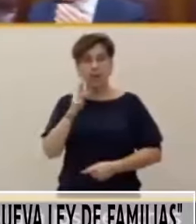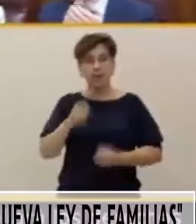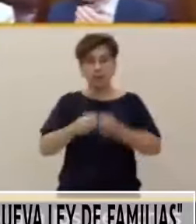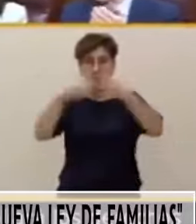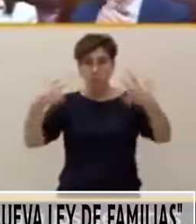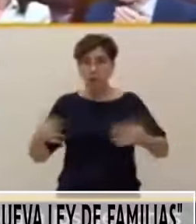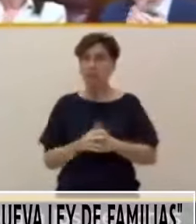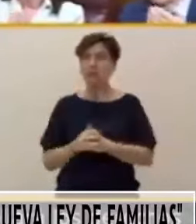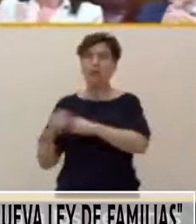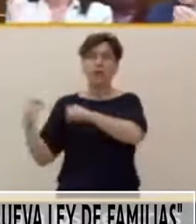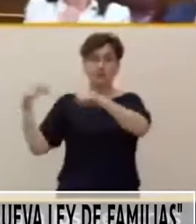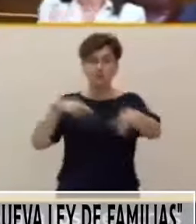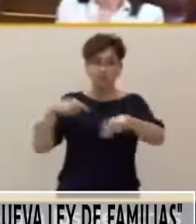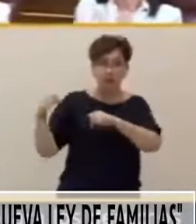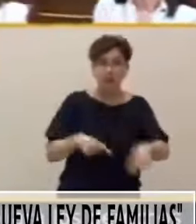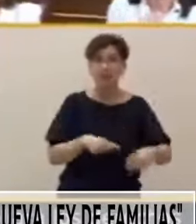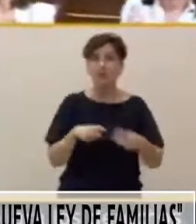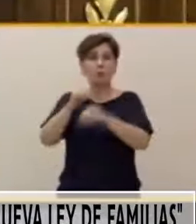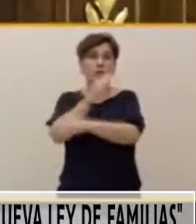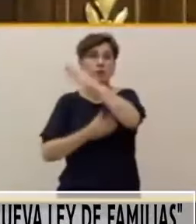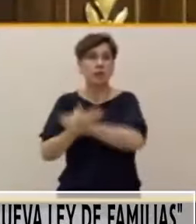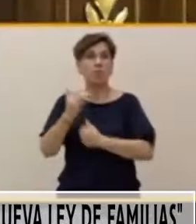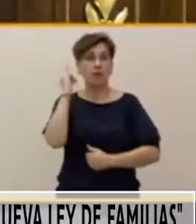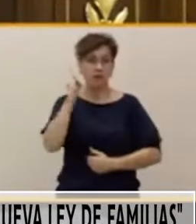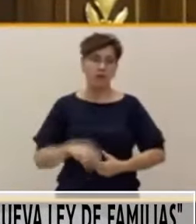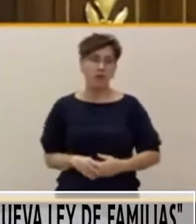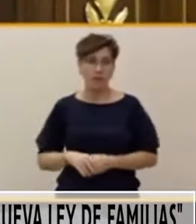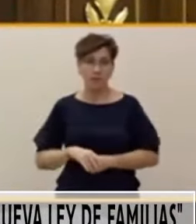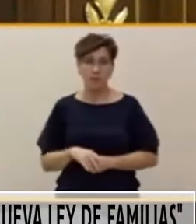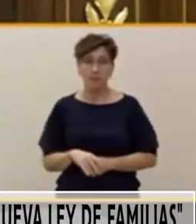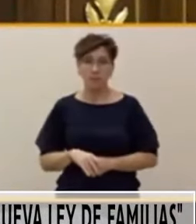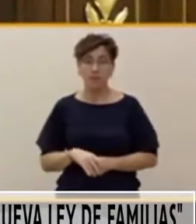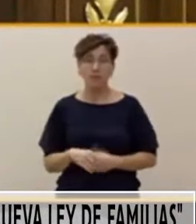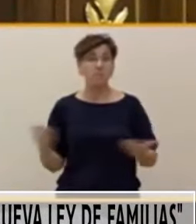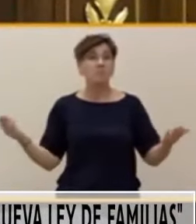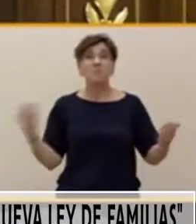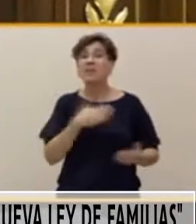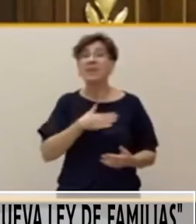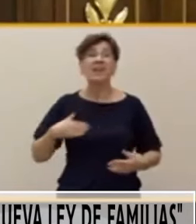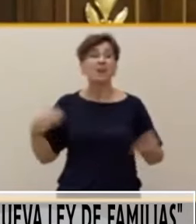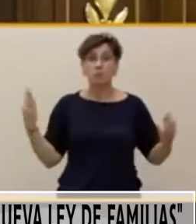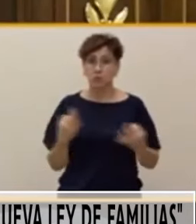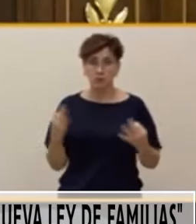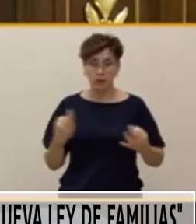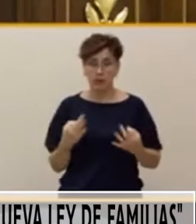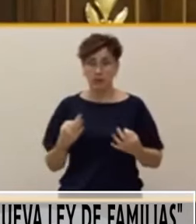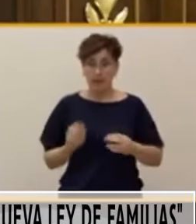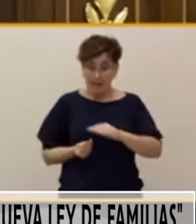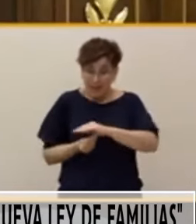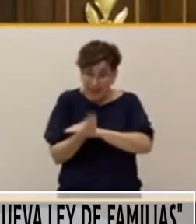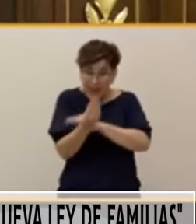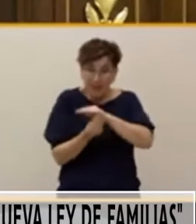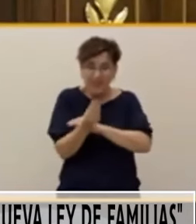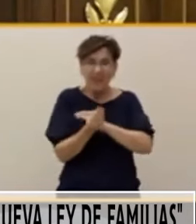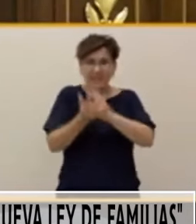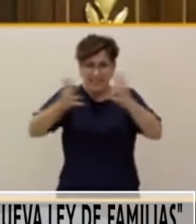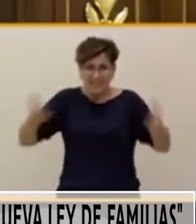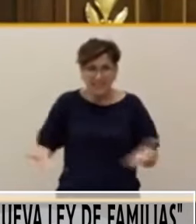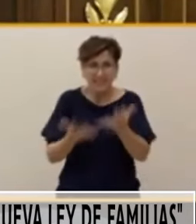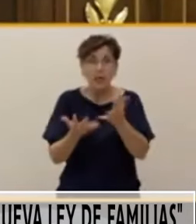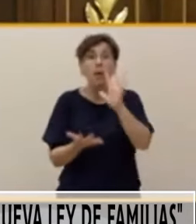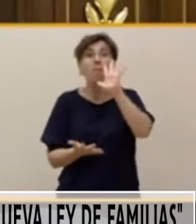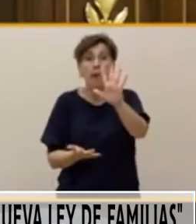algún miembro con discapacidad. Impulsar la natalidad siendo fieles a los principios de la diversidad,